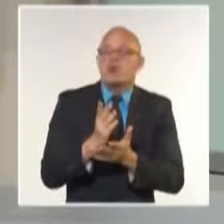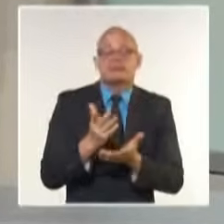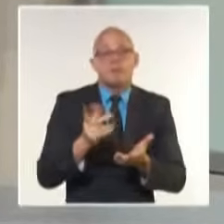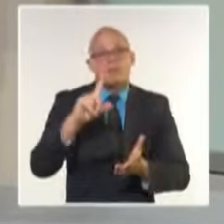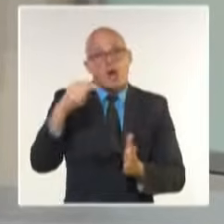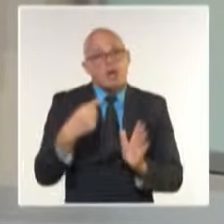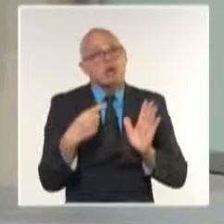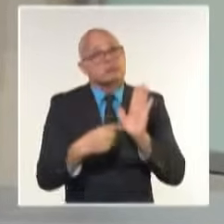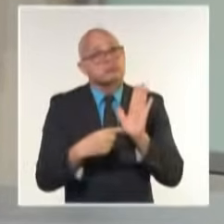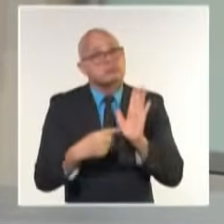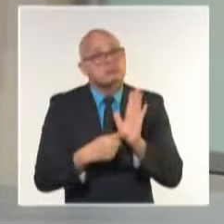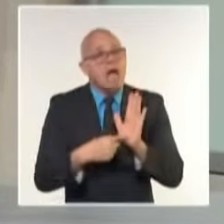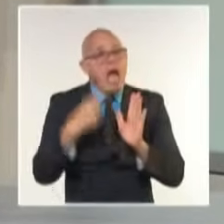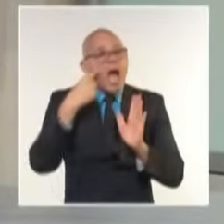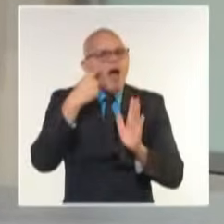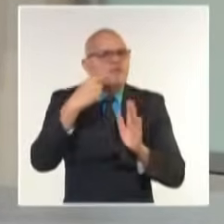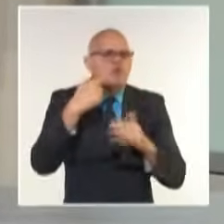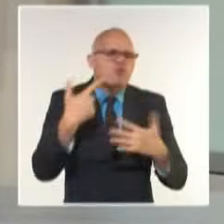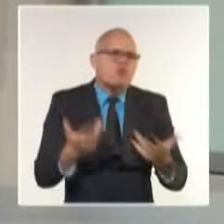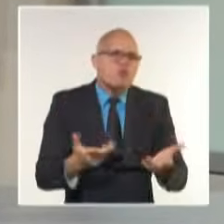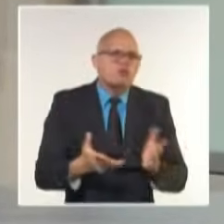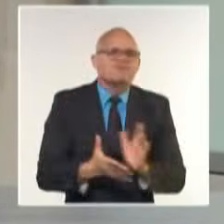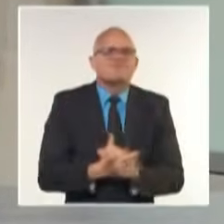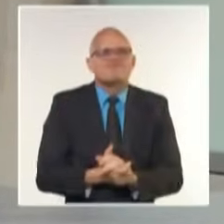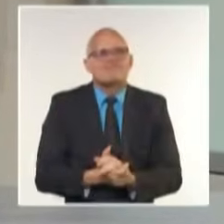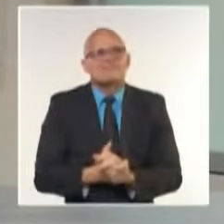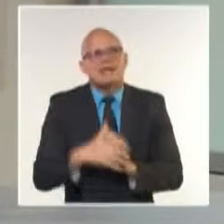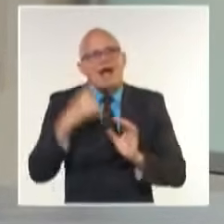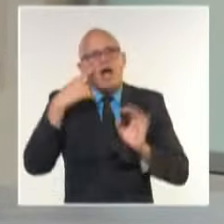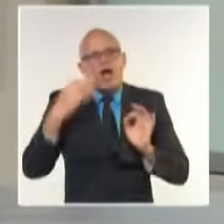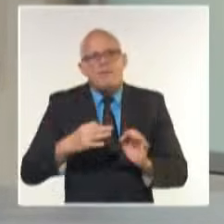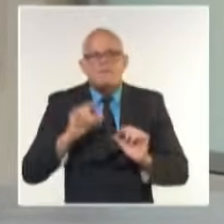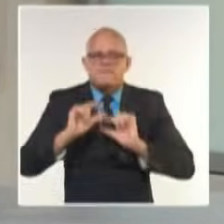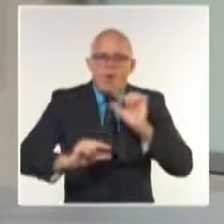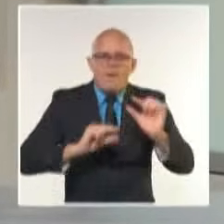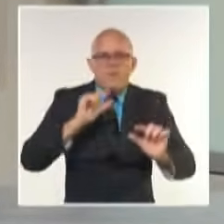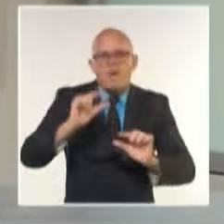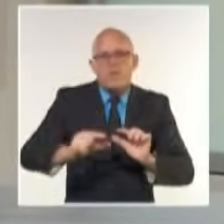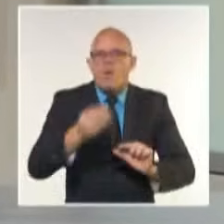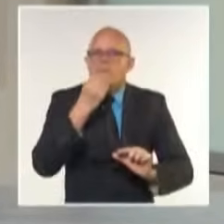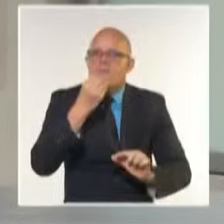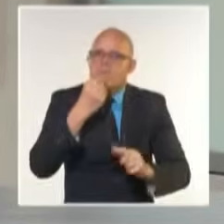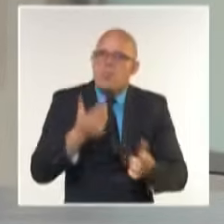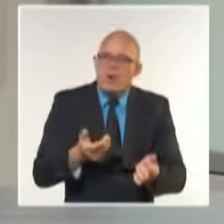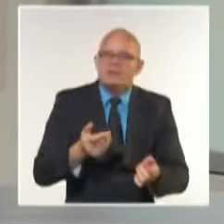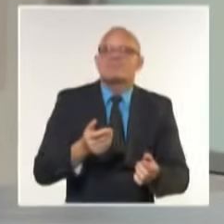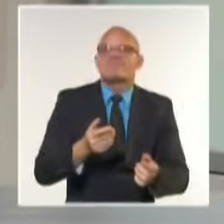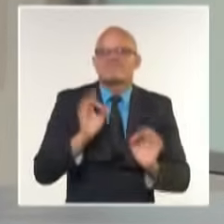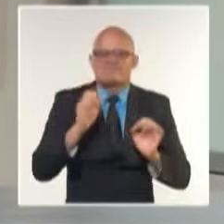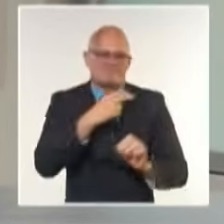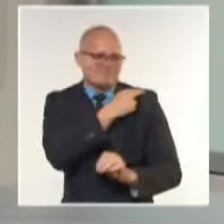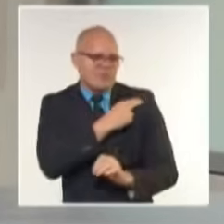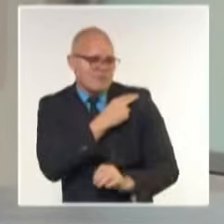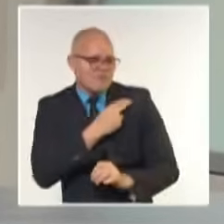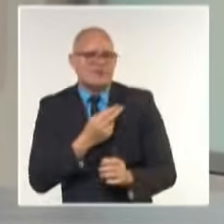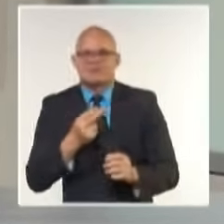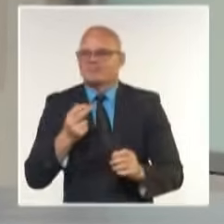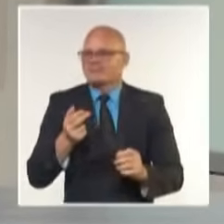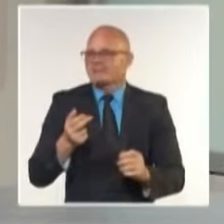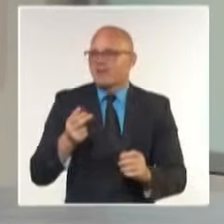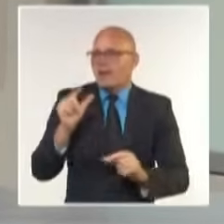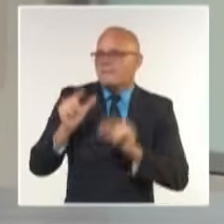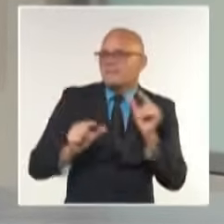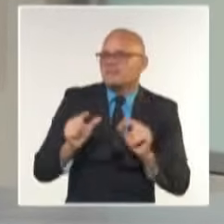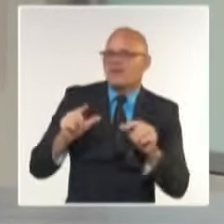pero buscando en el horizonte, tratando en ese horizonte de acercarnos a que los funcionarios públicos, a que los directivos,